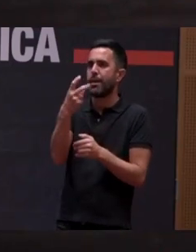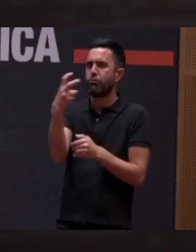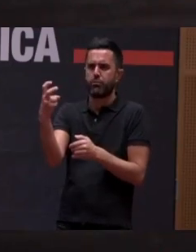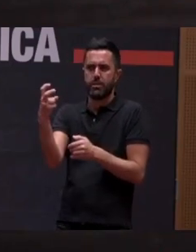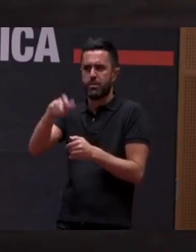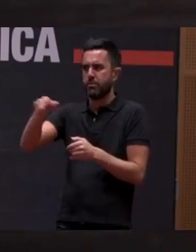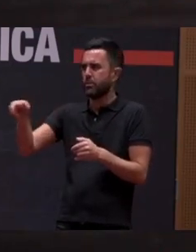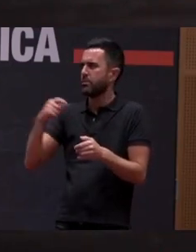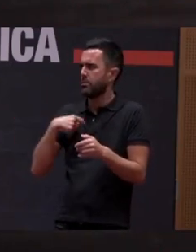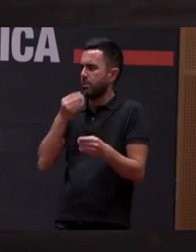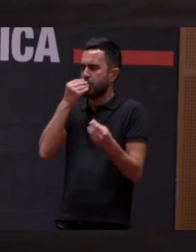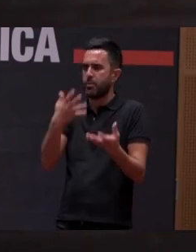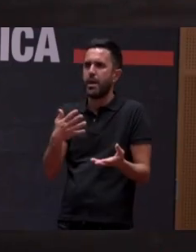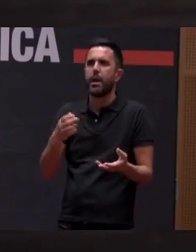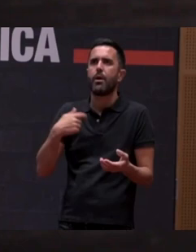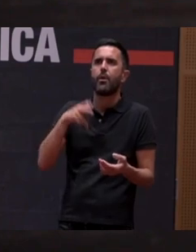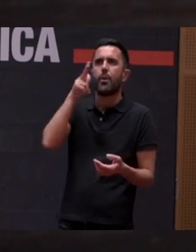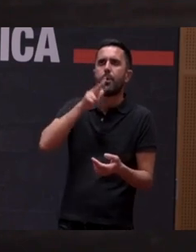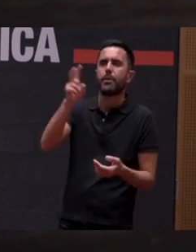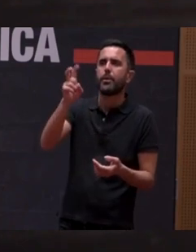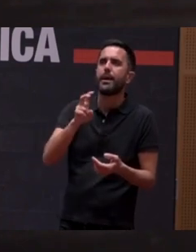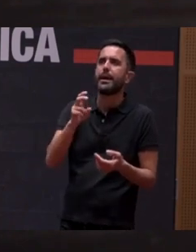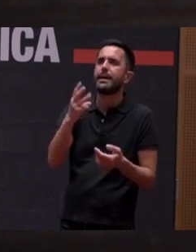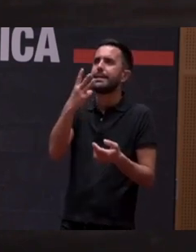público considerable, o que en Vigo veñan 300 e tal,